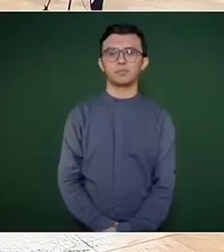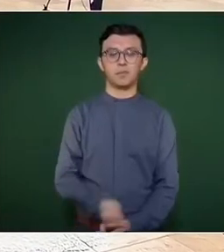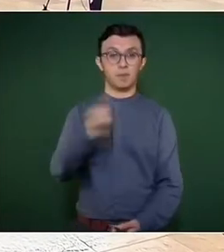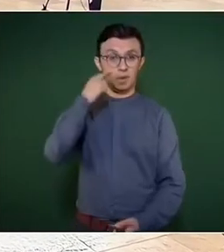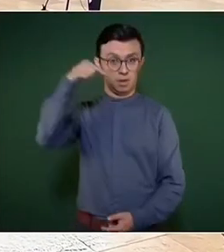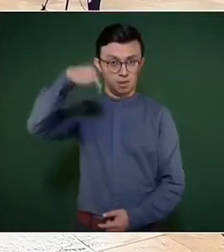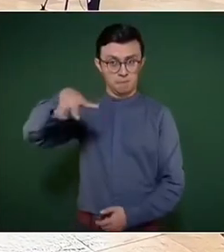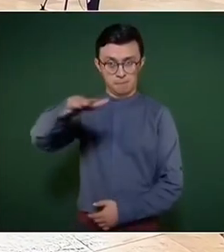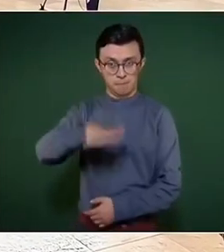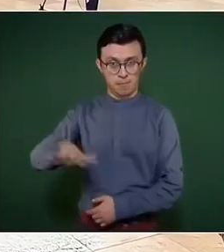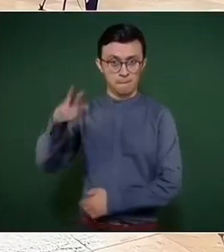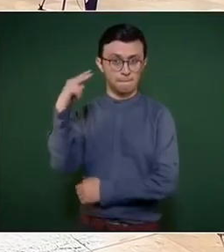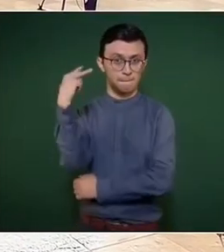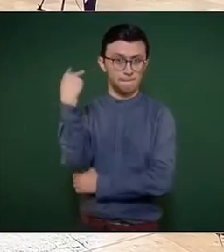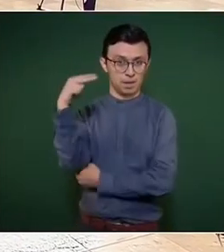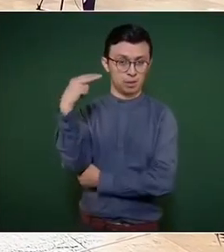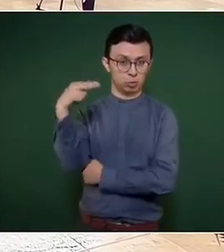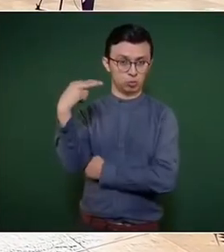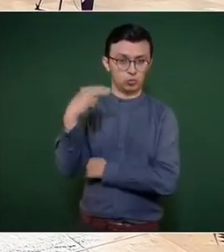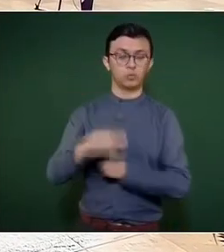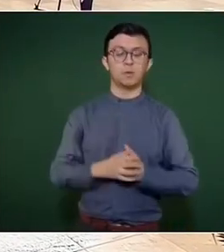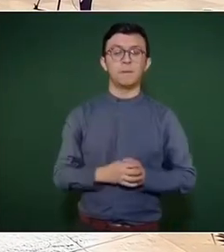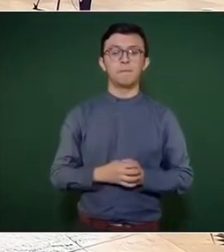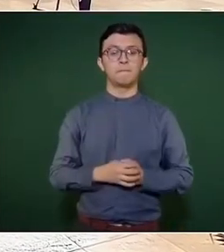Aquí en Veracruz